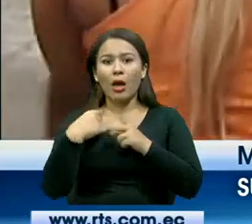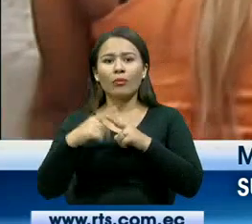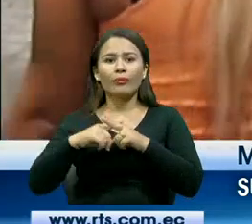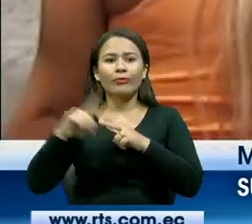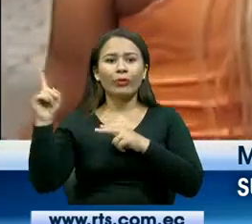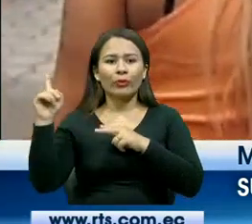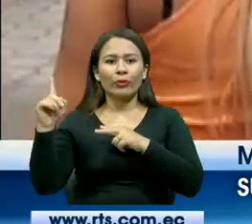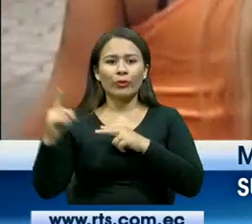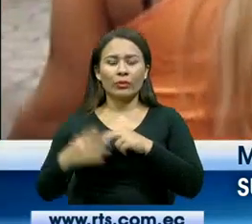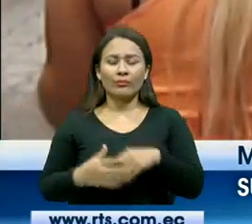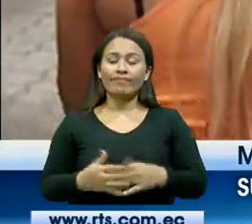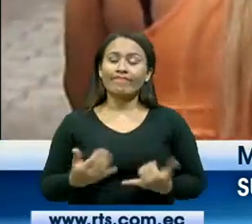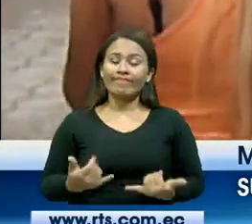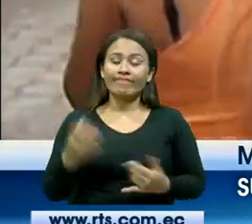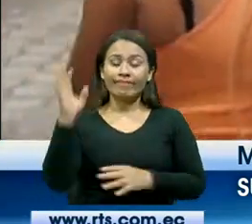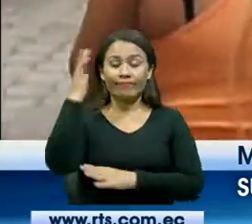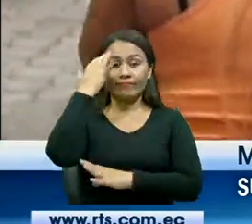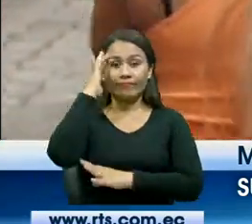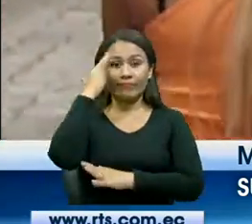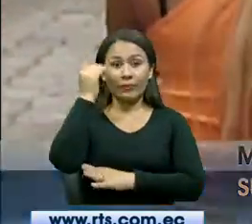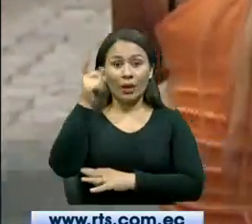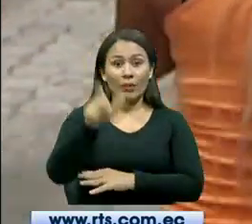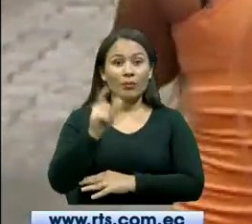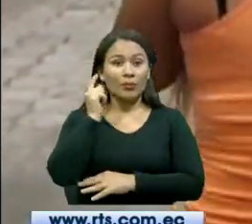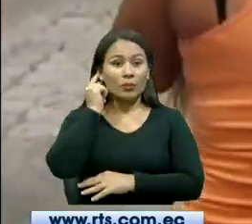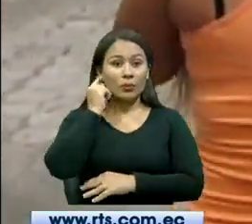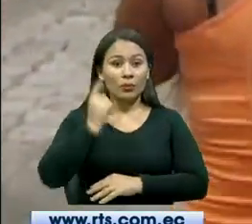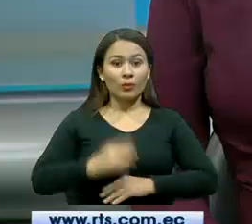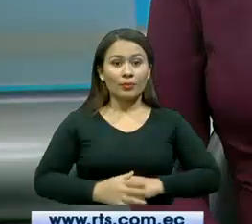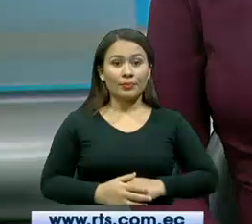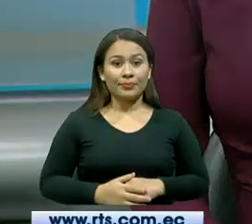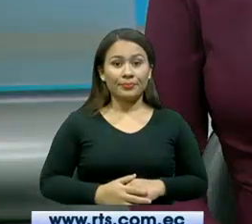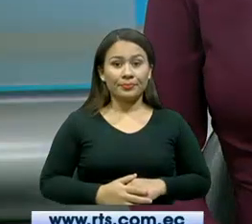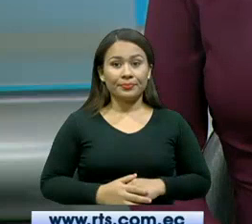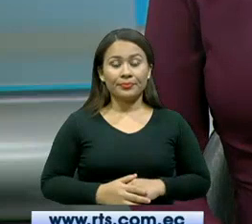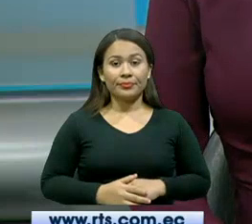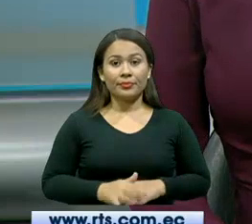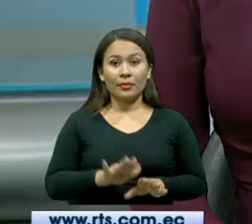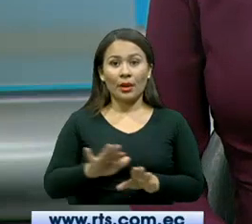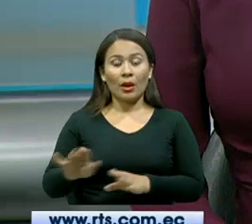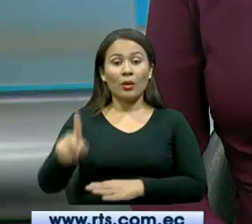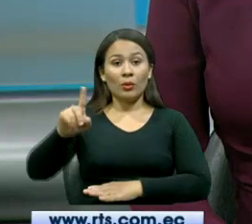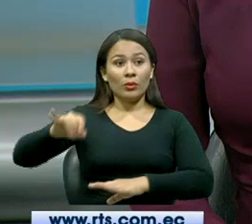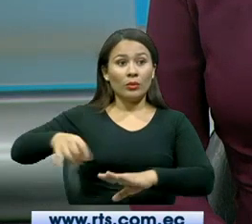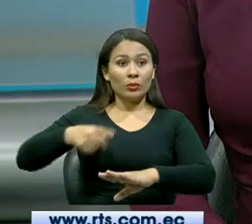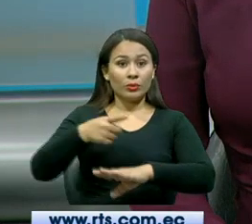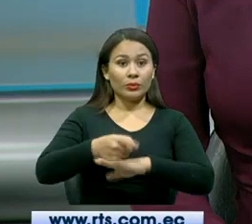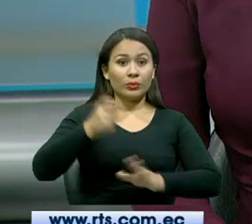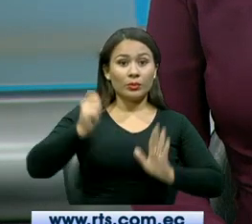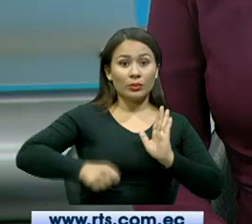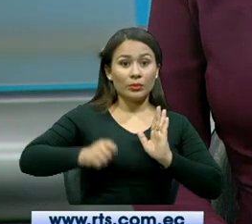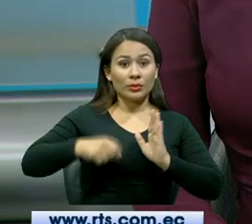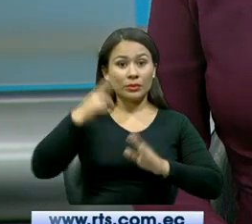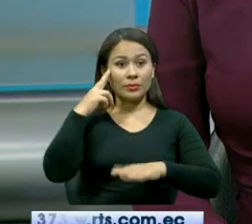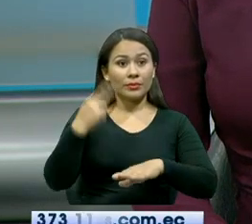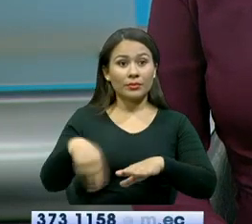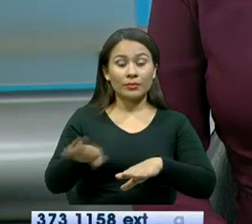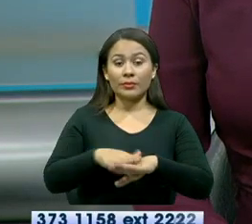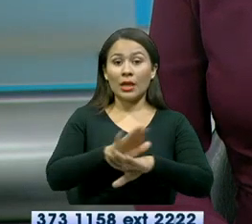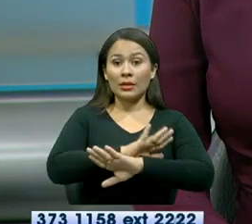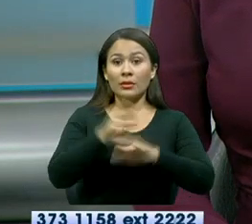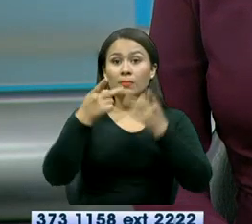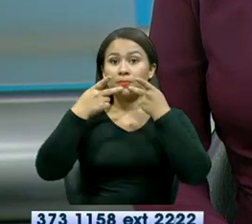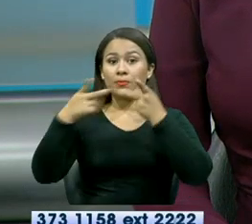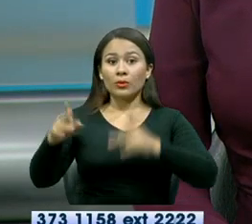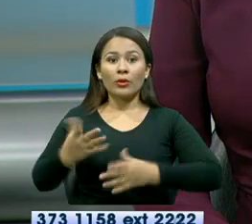prófugo, informó Pilar Vera. Un juez de la Corte Nacional de Justicia emitió auto de